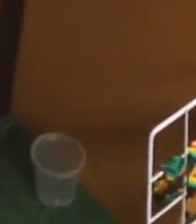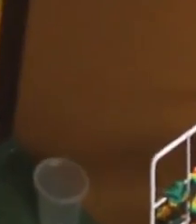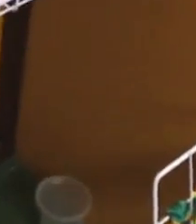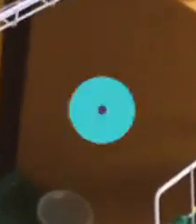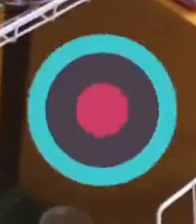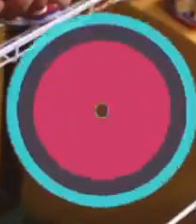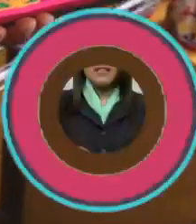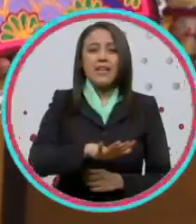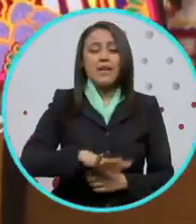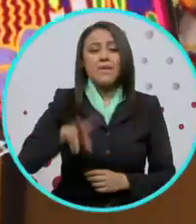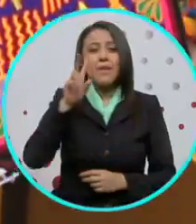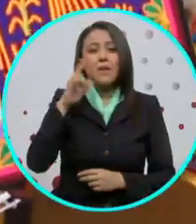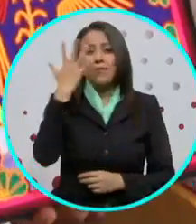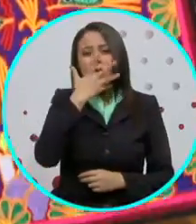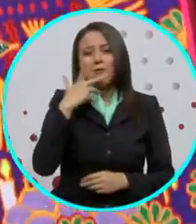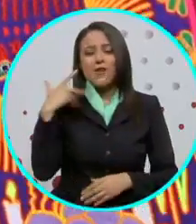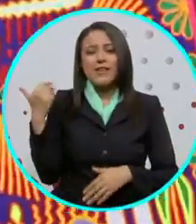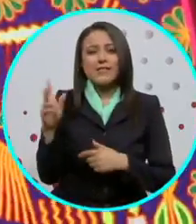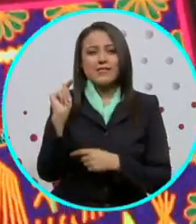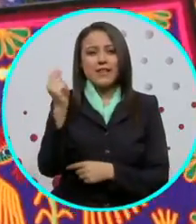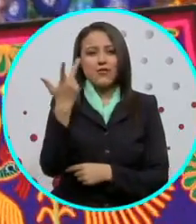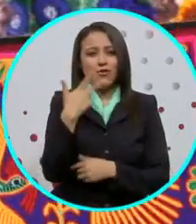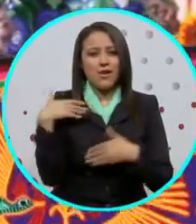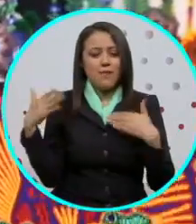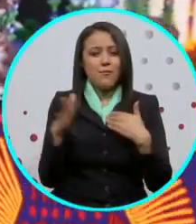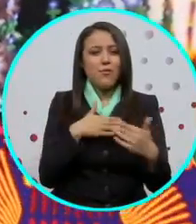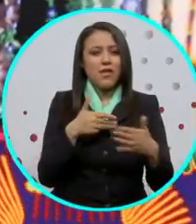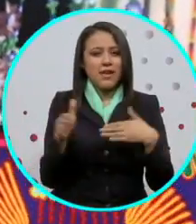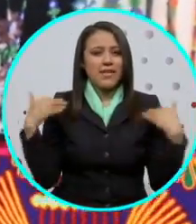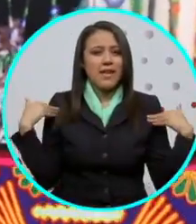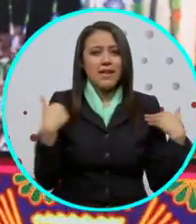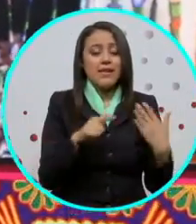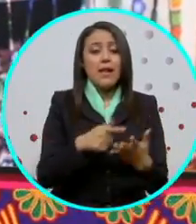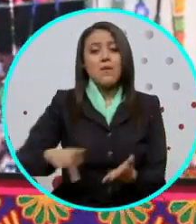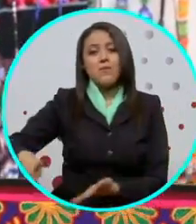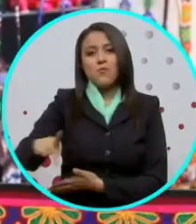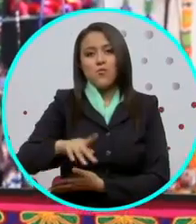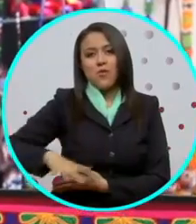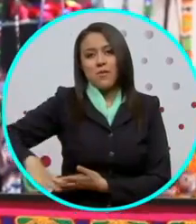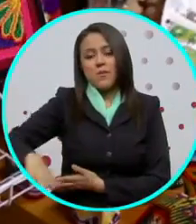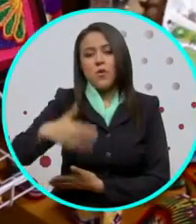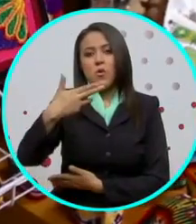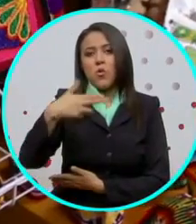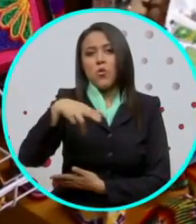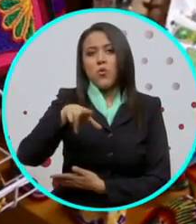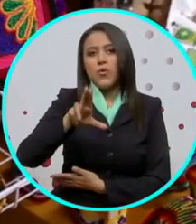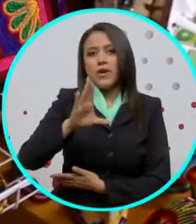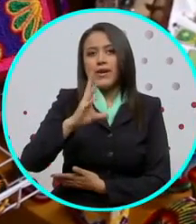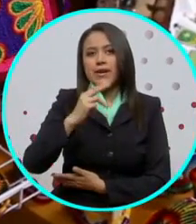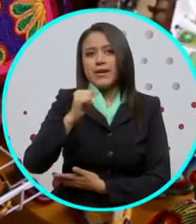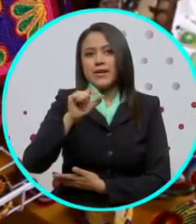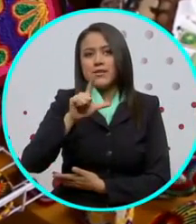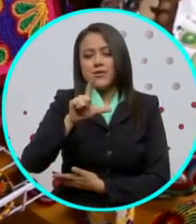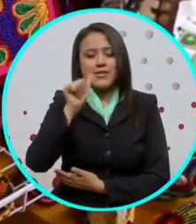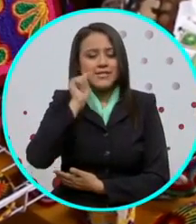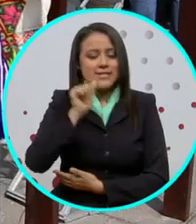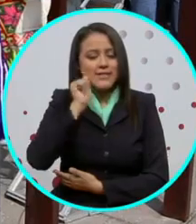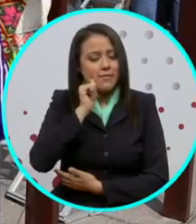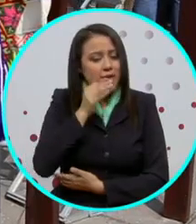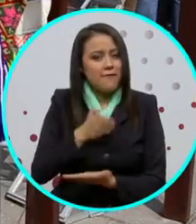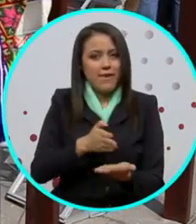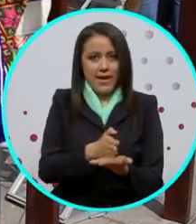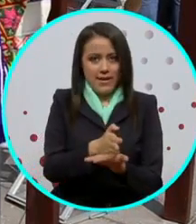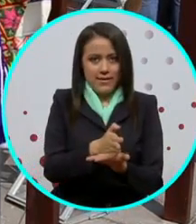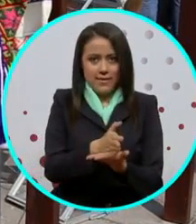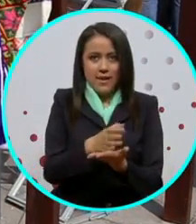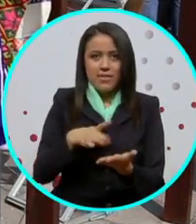En medio de la modernidad y la tecnología, el pueblo huichol permanece fiel a sus creencias. Ellos preservan la historia